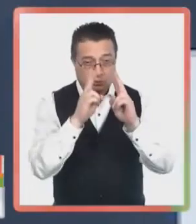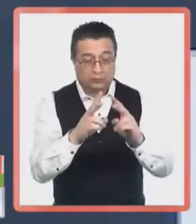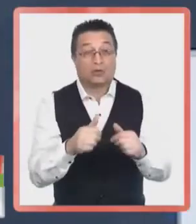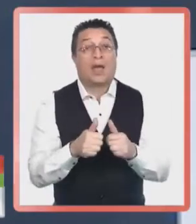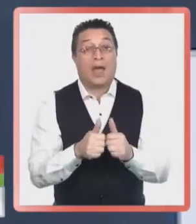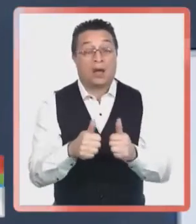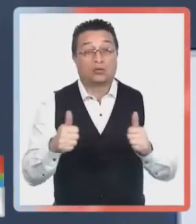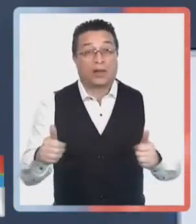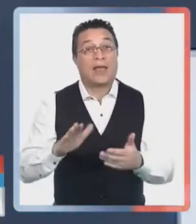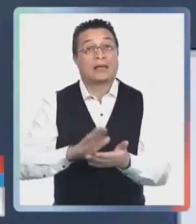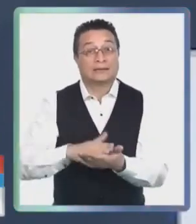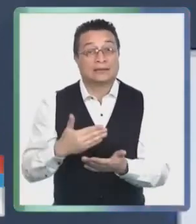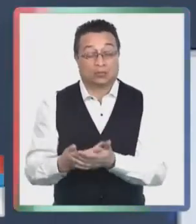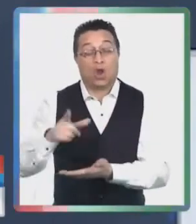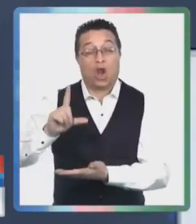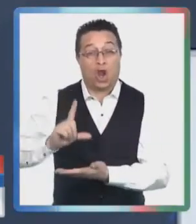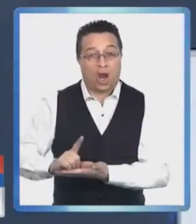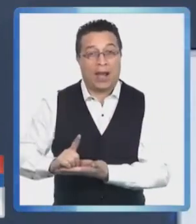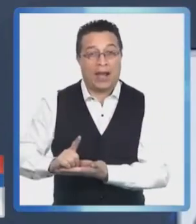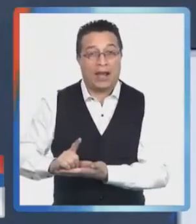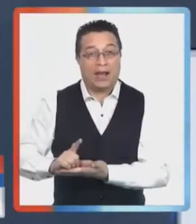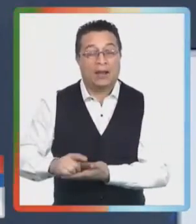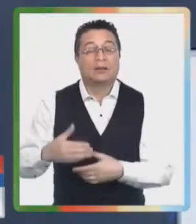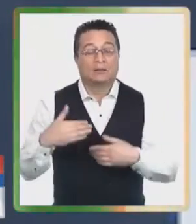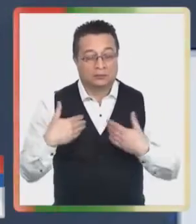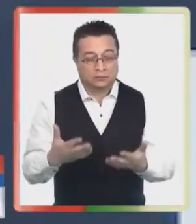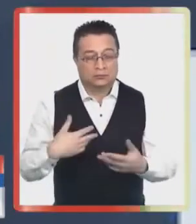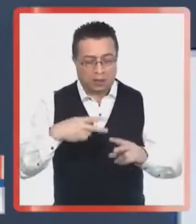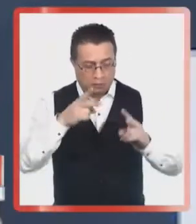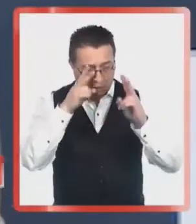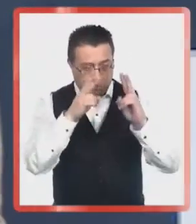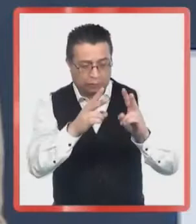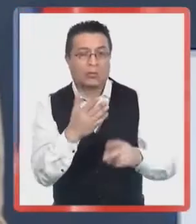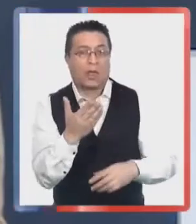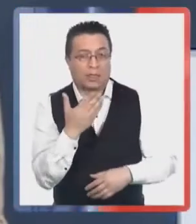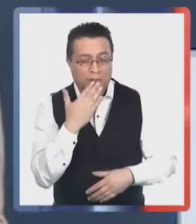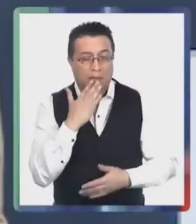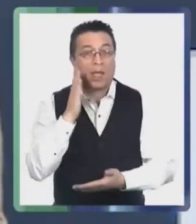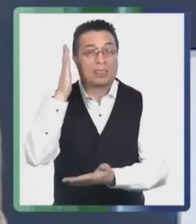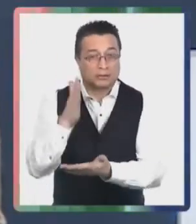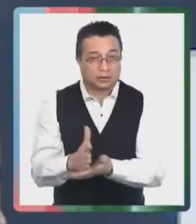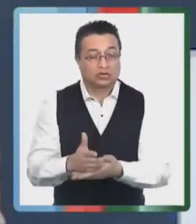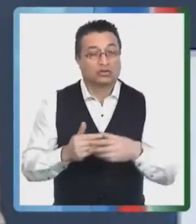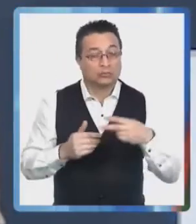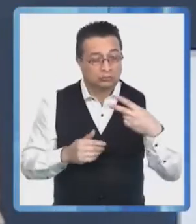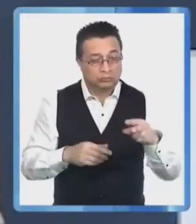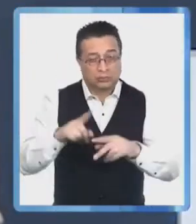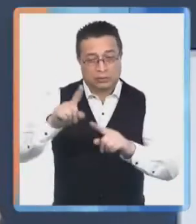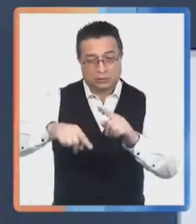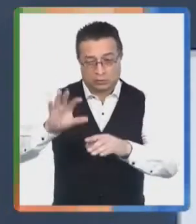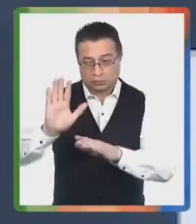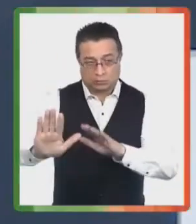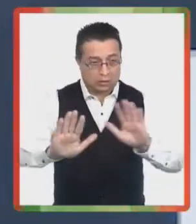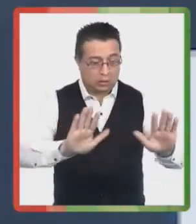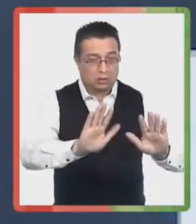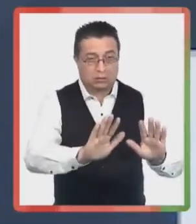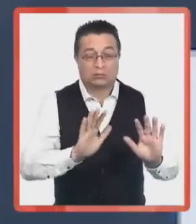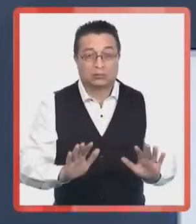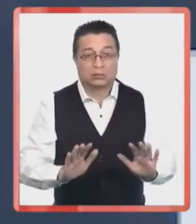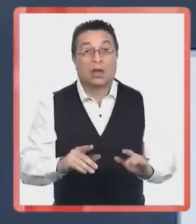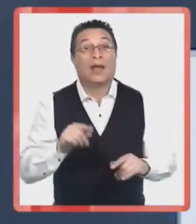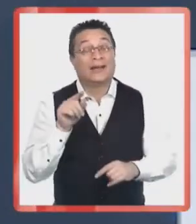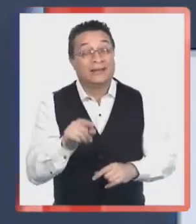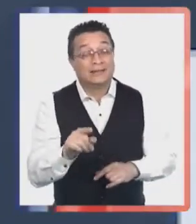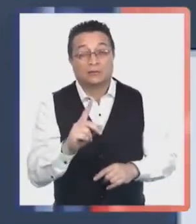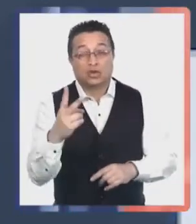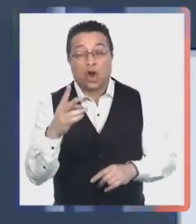autoridad sanitaria local, vamos a ser muy respetuosos de las decisiones que se tomen en los territorios y en eso no hay